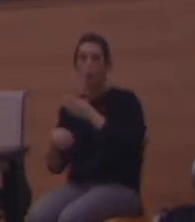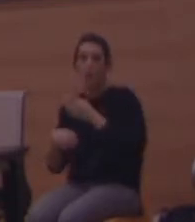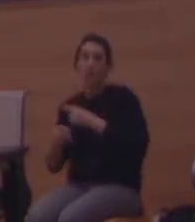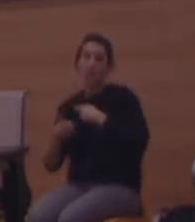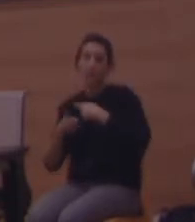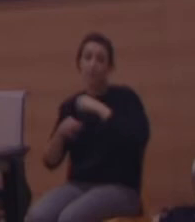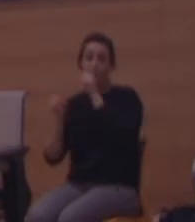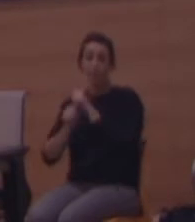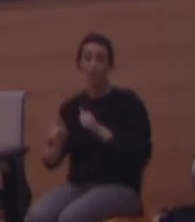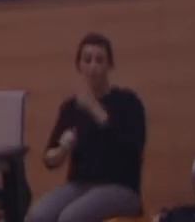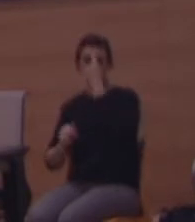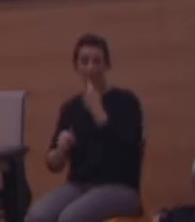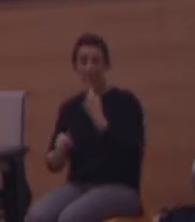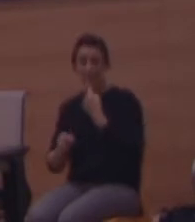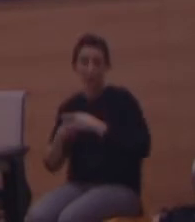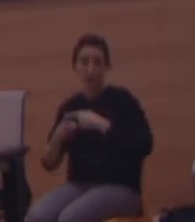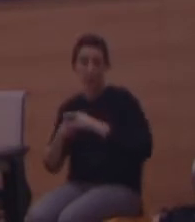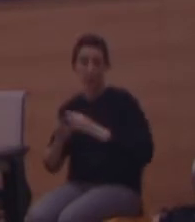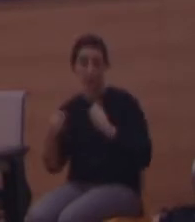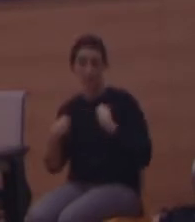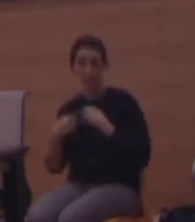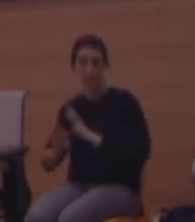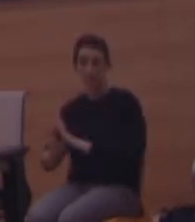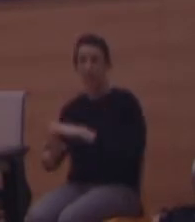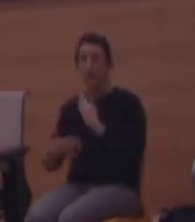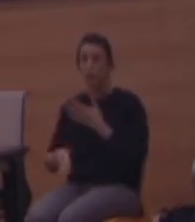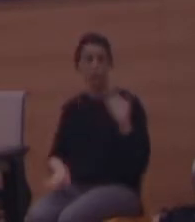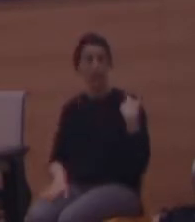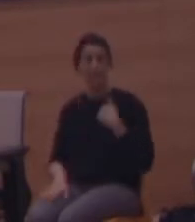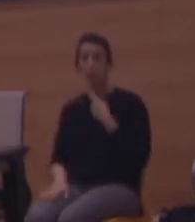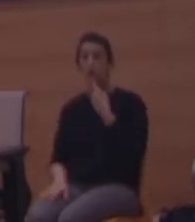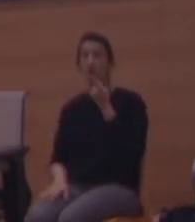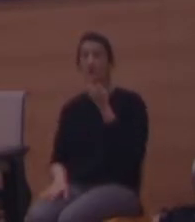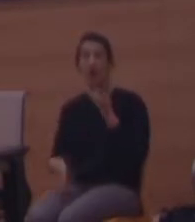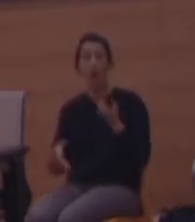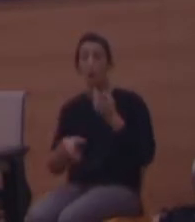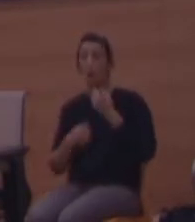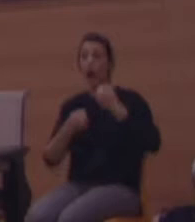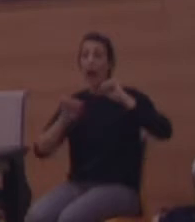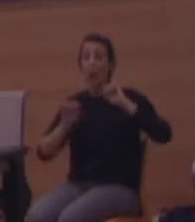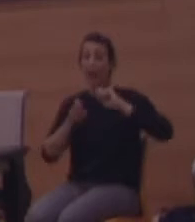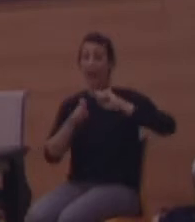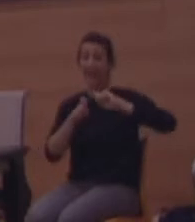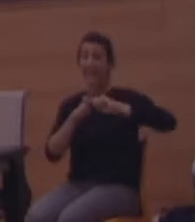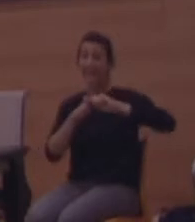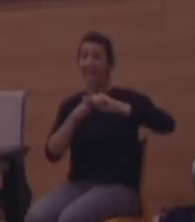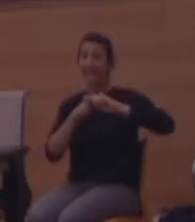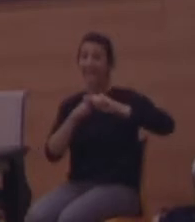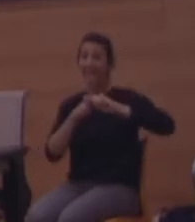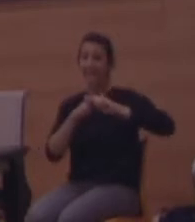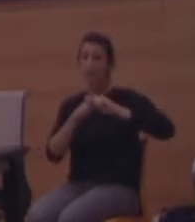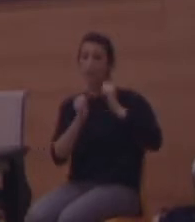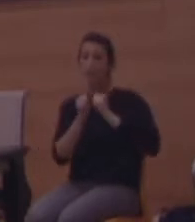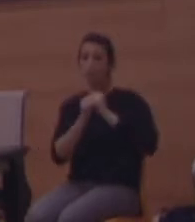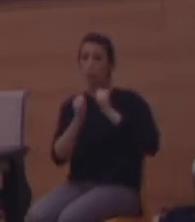otras cosas. Por eso os comentaba antes que aunque tengamos 3 tipos de masilla, o sea, 3 tipos de durezas,